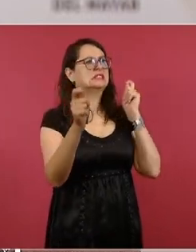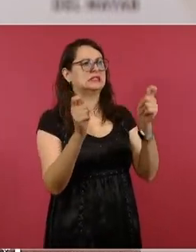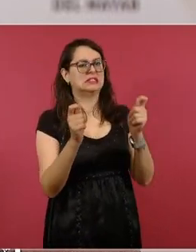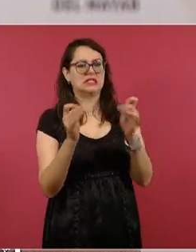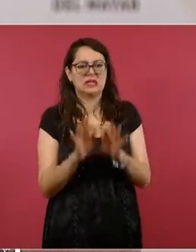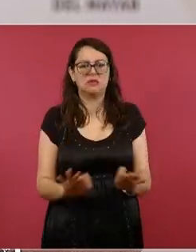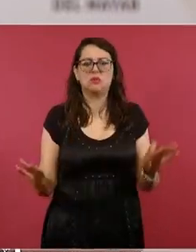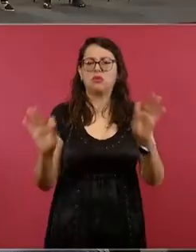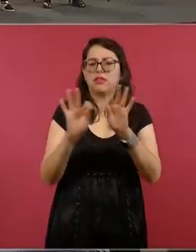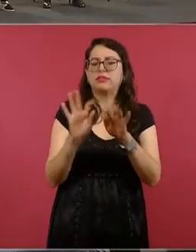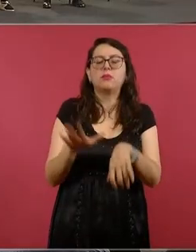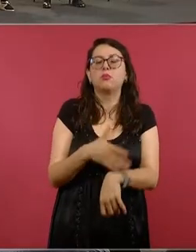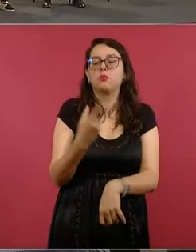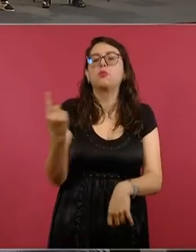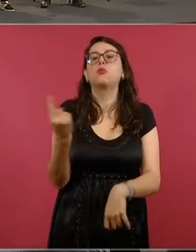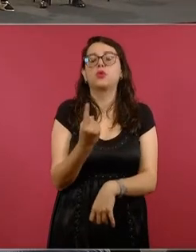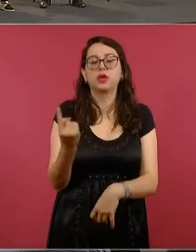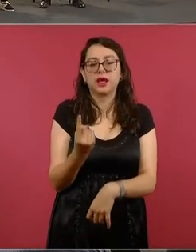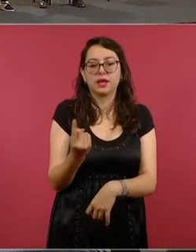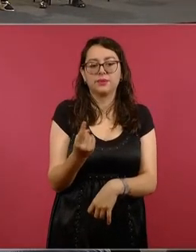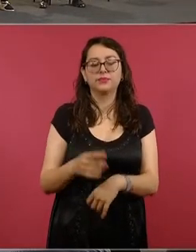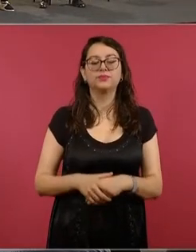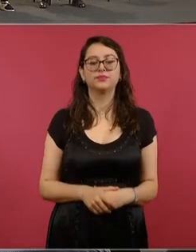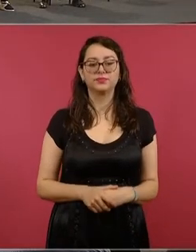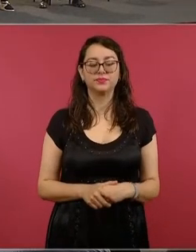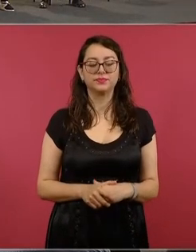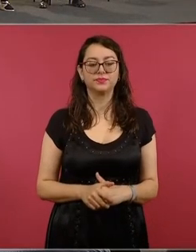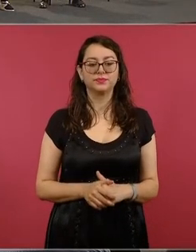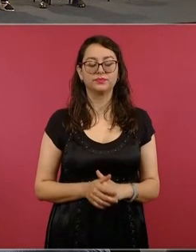física estelar. Entonces,